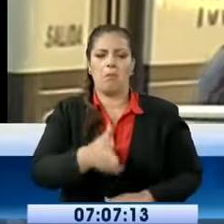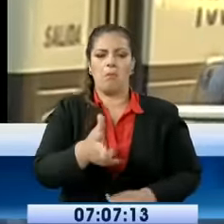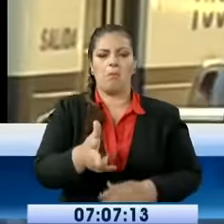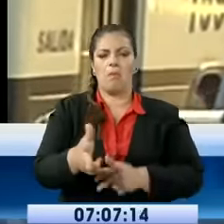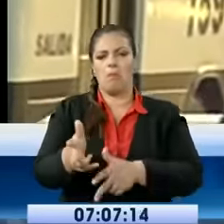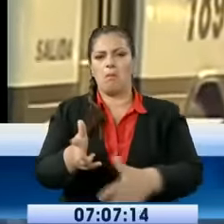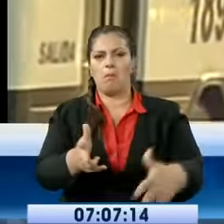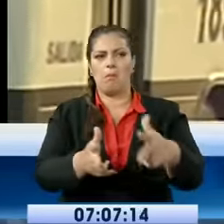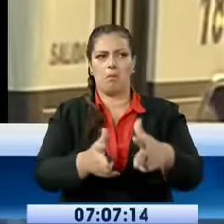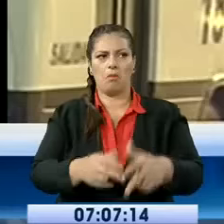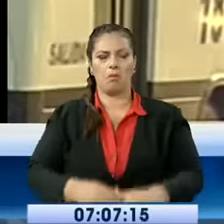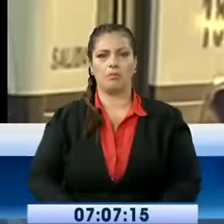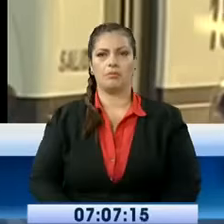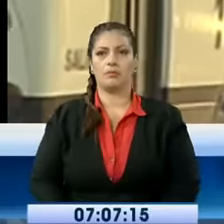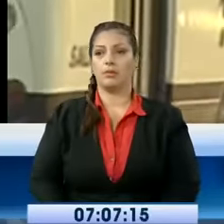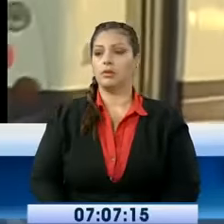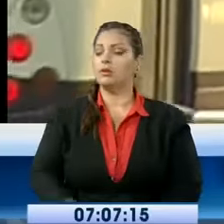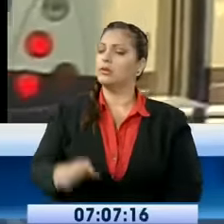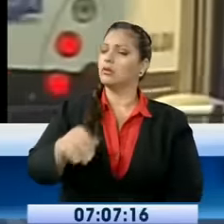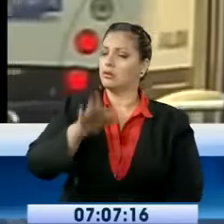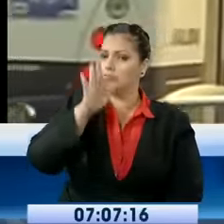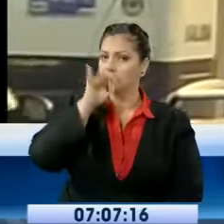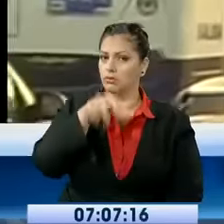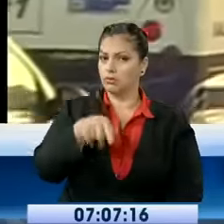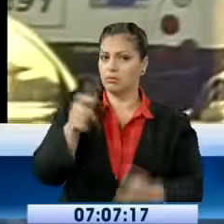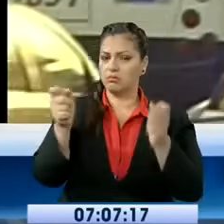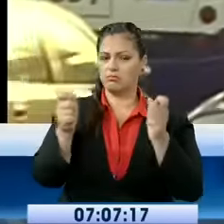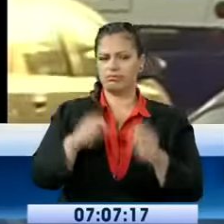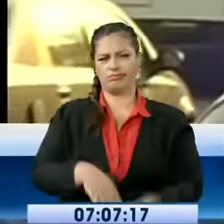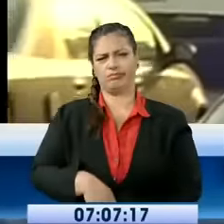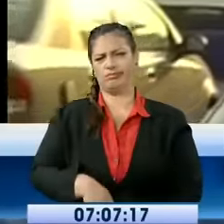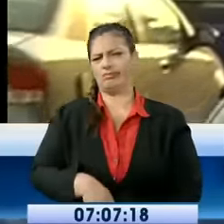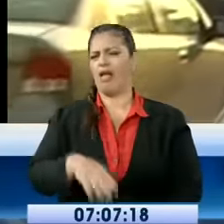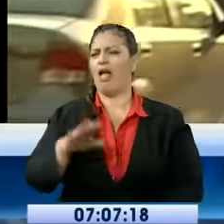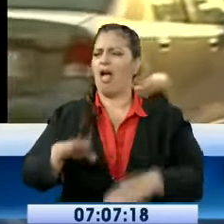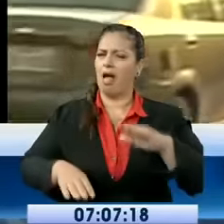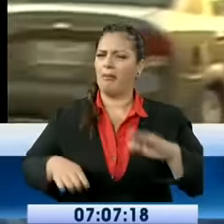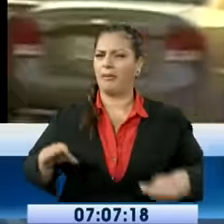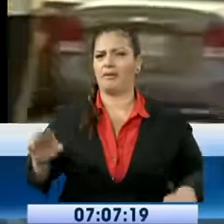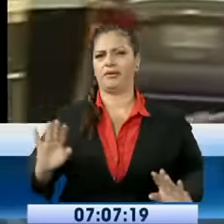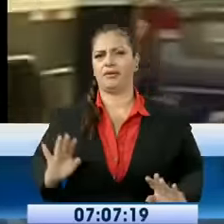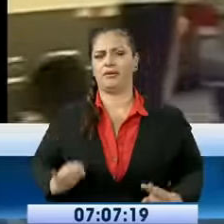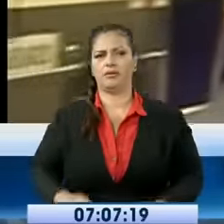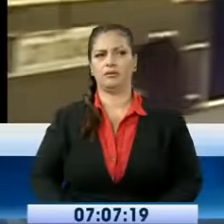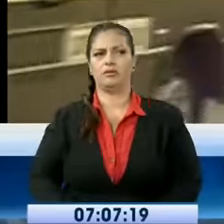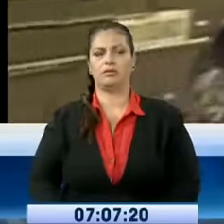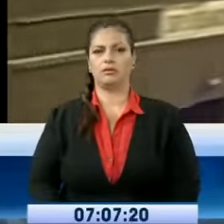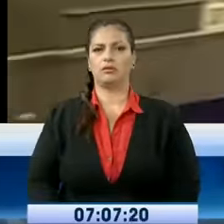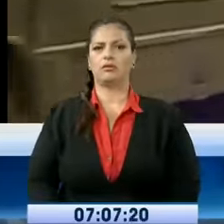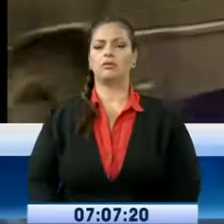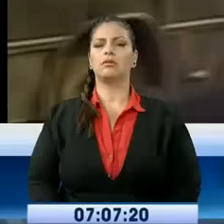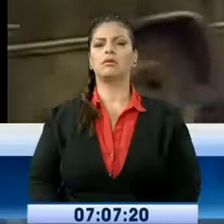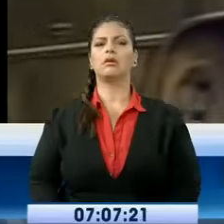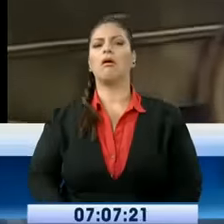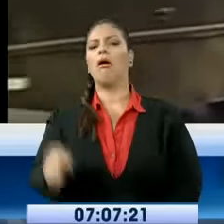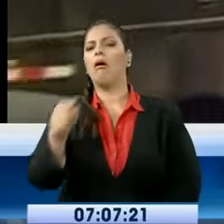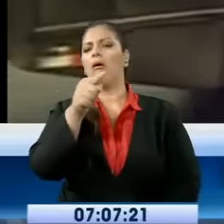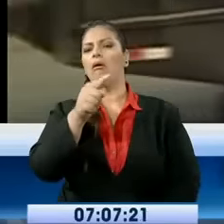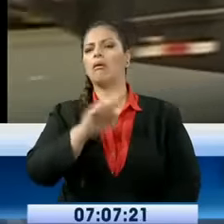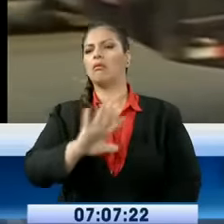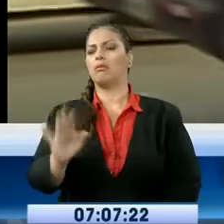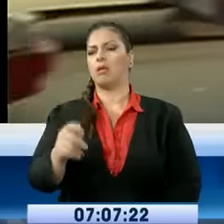aparecen. Solamente de la vía, nosotros hay muchos que vengan por acá, pero ellos no quieren venir. Porque motos. Solamente les dan la orden allá.